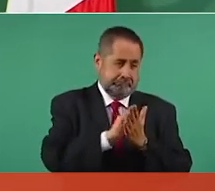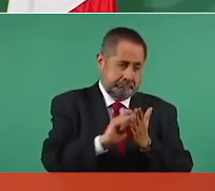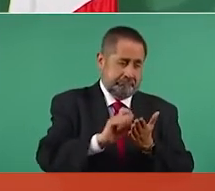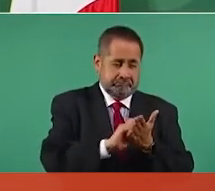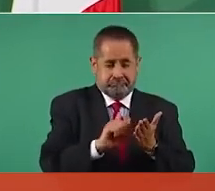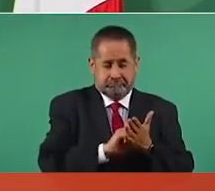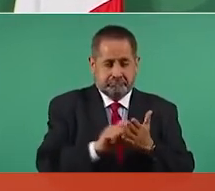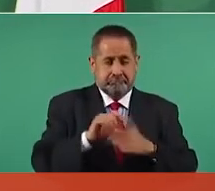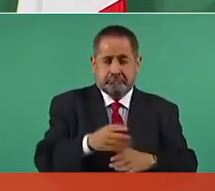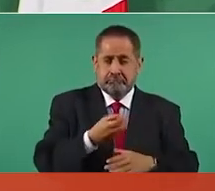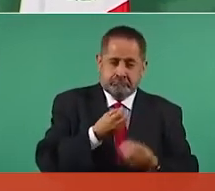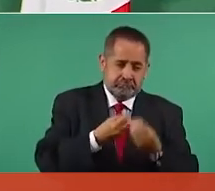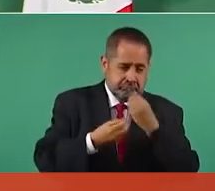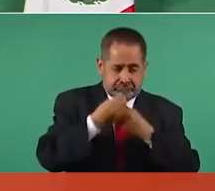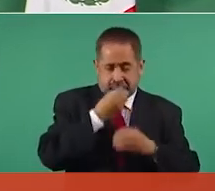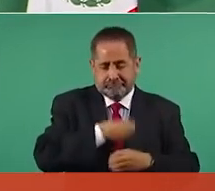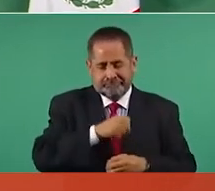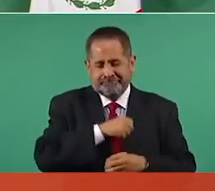sobre nutrición.